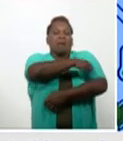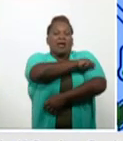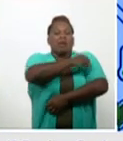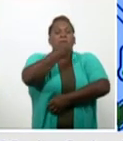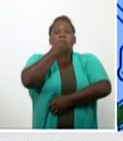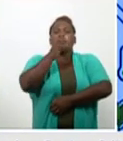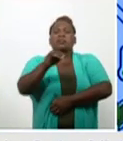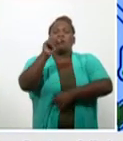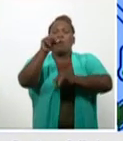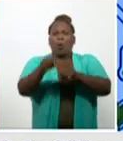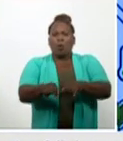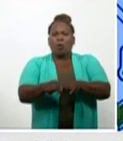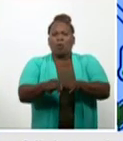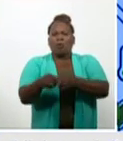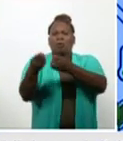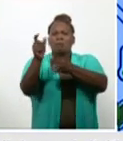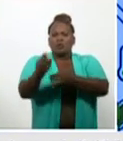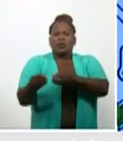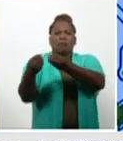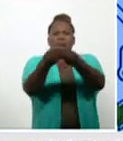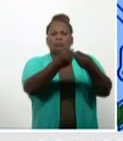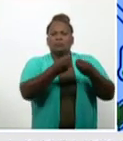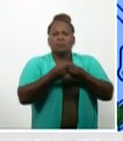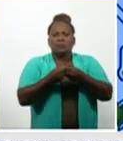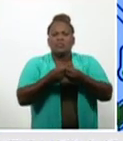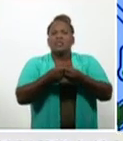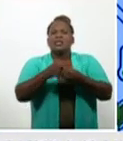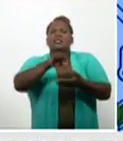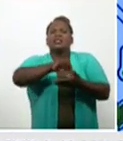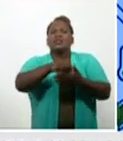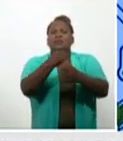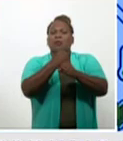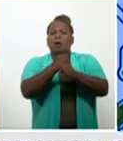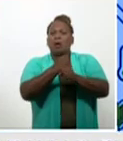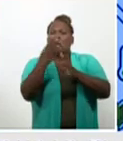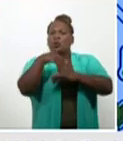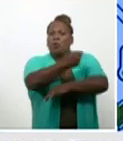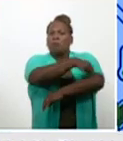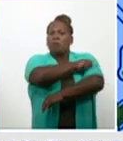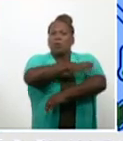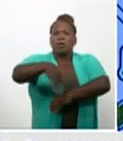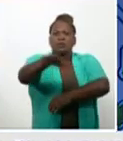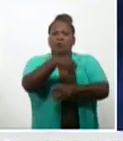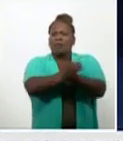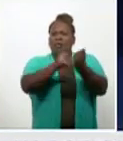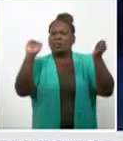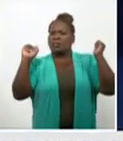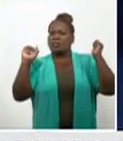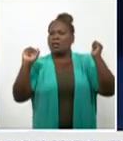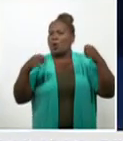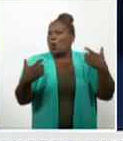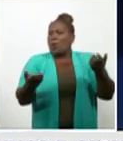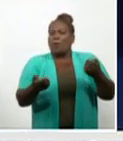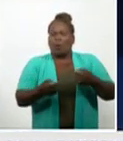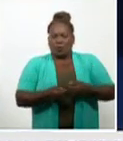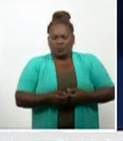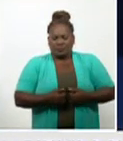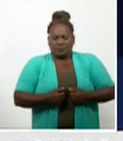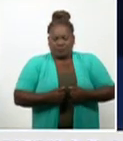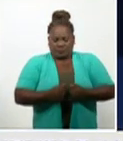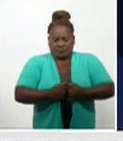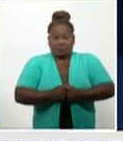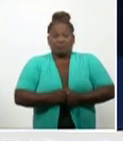de transmisión se concentran en centros de trabajo y no en la población abierta? Bueno, es